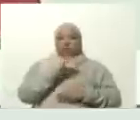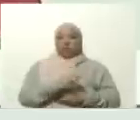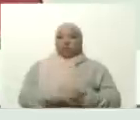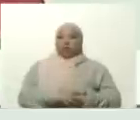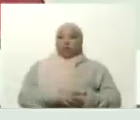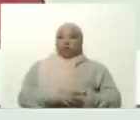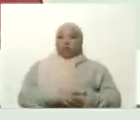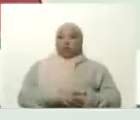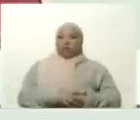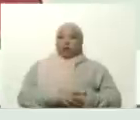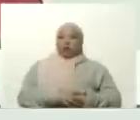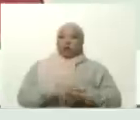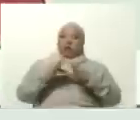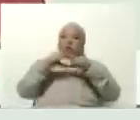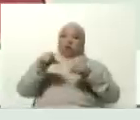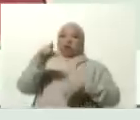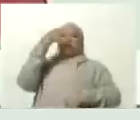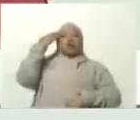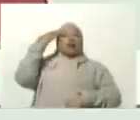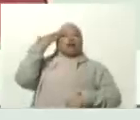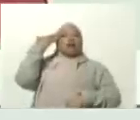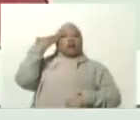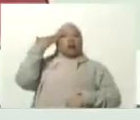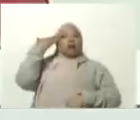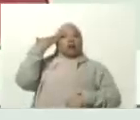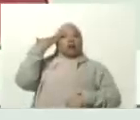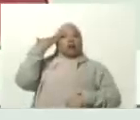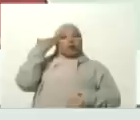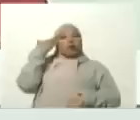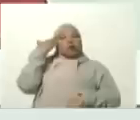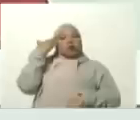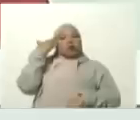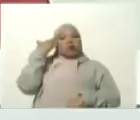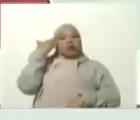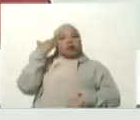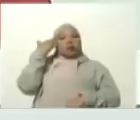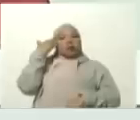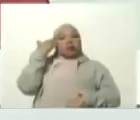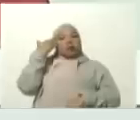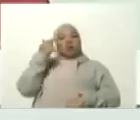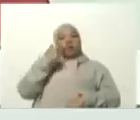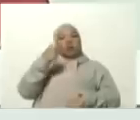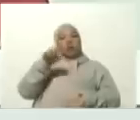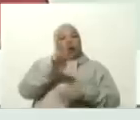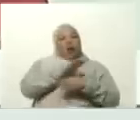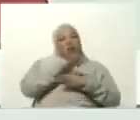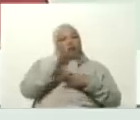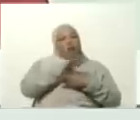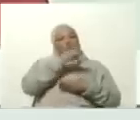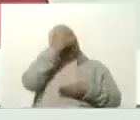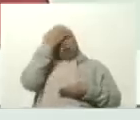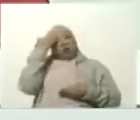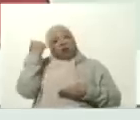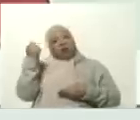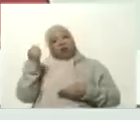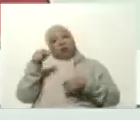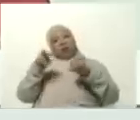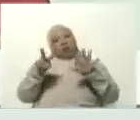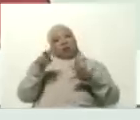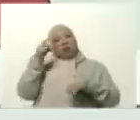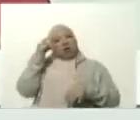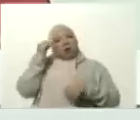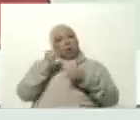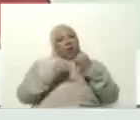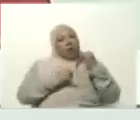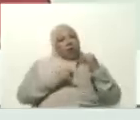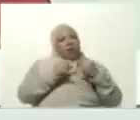Todo está consensuado. ¿Cómo es que decía aquella canción? Su apellido tiene 7 letras. ¿Qué decía la canción?